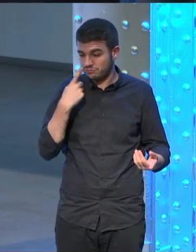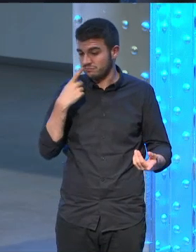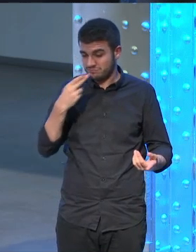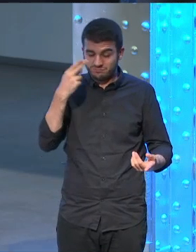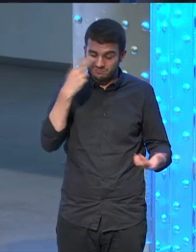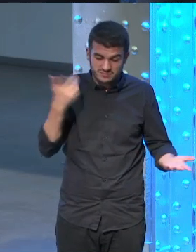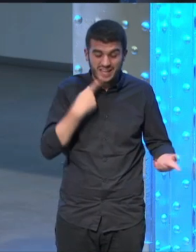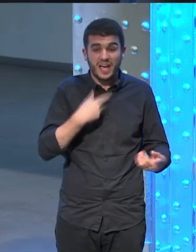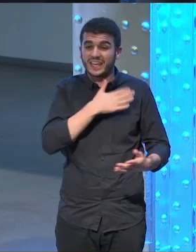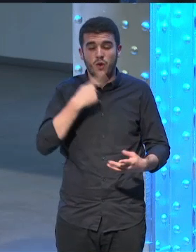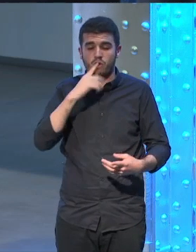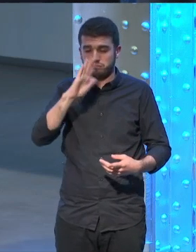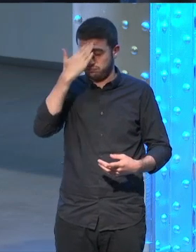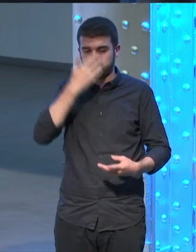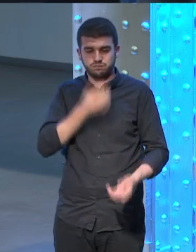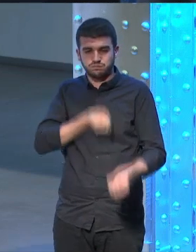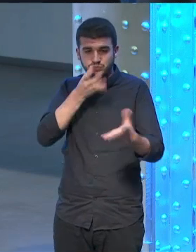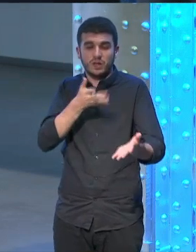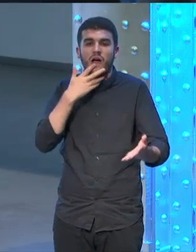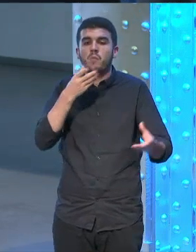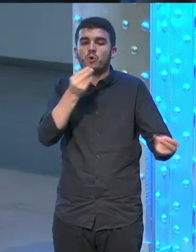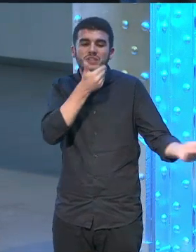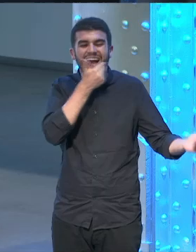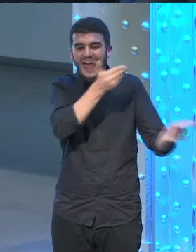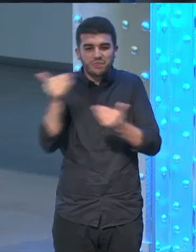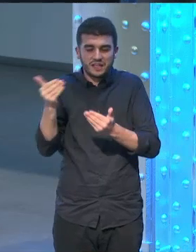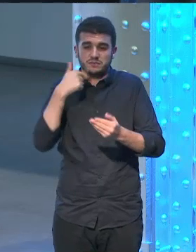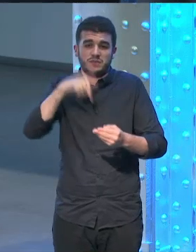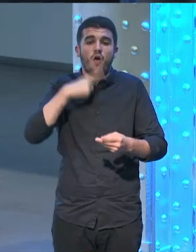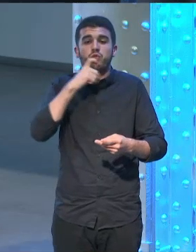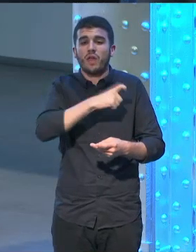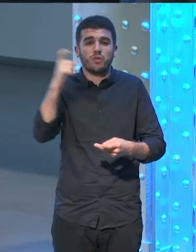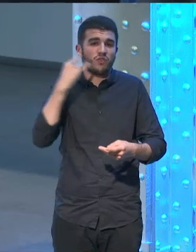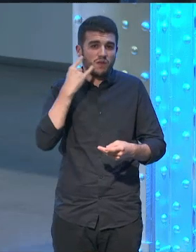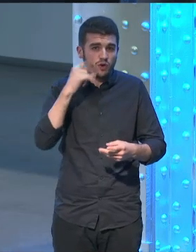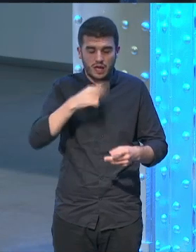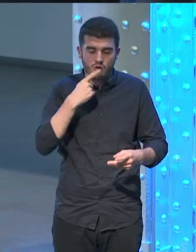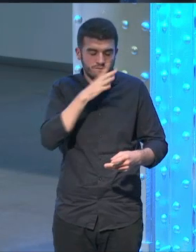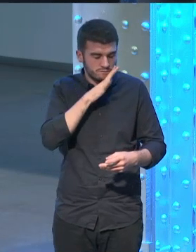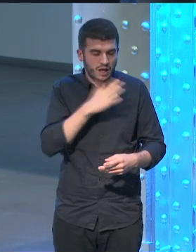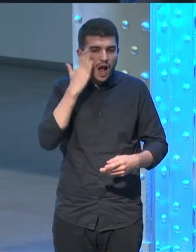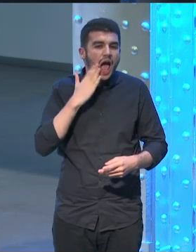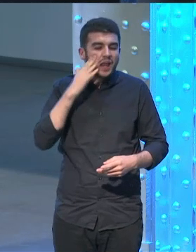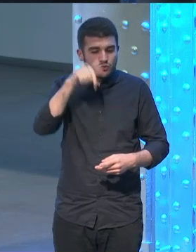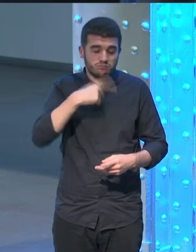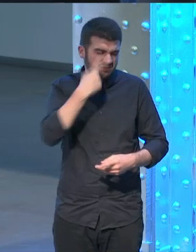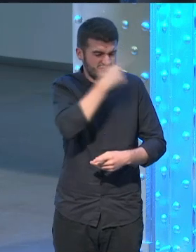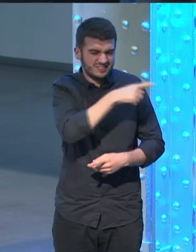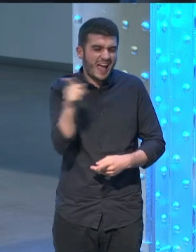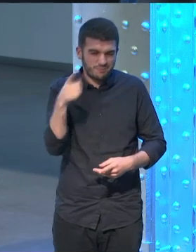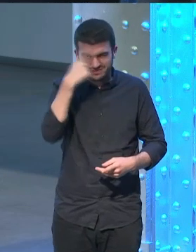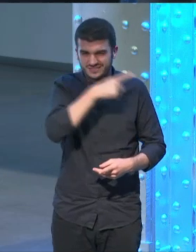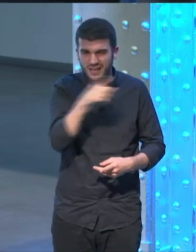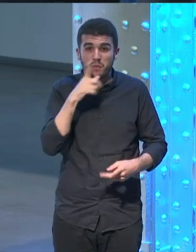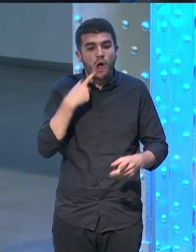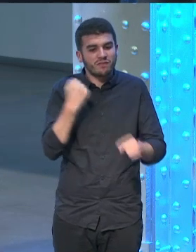poner. En primer lugar, pues gracias por la invitación a Fundación Telefónica, a la que le tengo mucho cariño, no solo en España, sino teniendo la